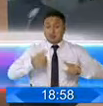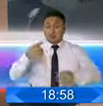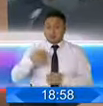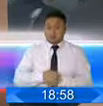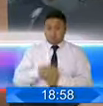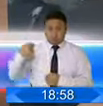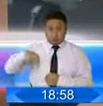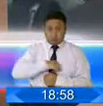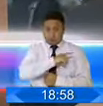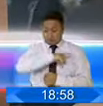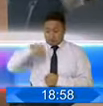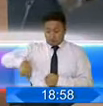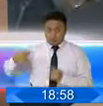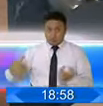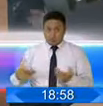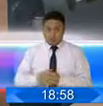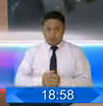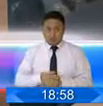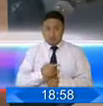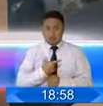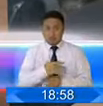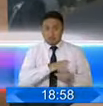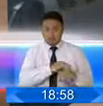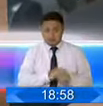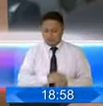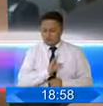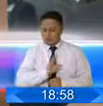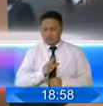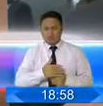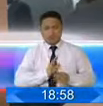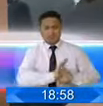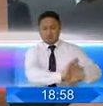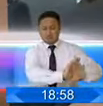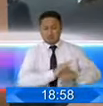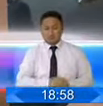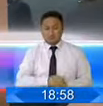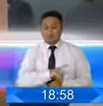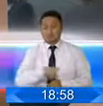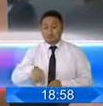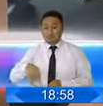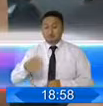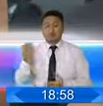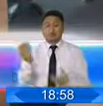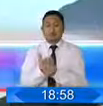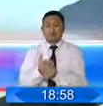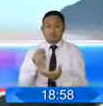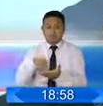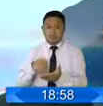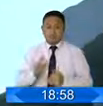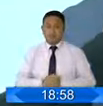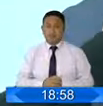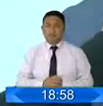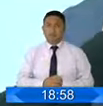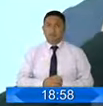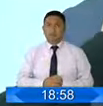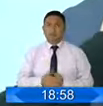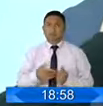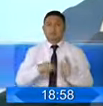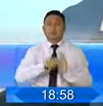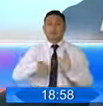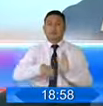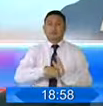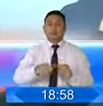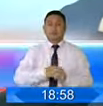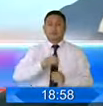nosotros no lo vamos a tomar en cuenta para ejercer nuestra defensa, sino que nos vamos a basar en lo que reposa en expedientes. Para el abogado Paulo